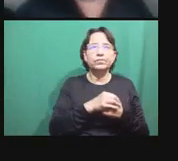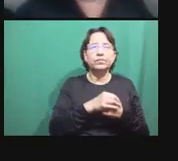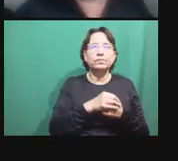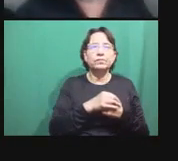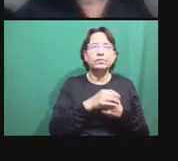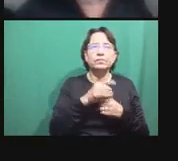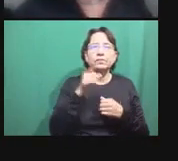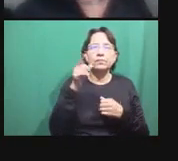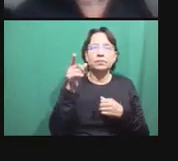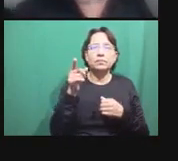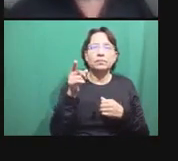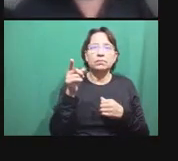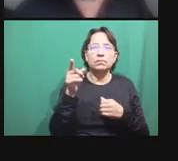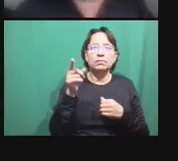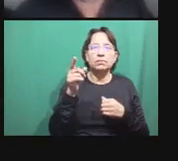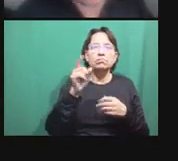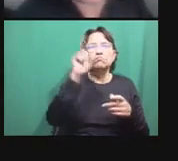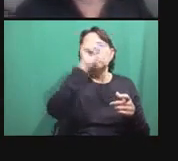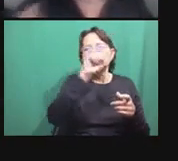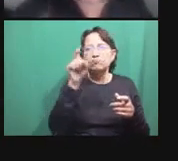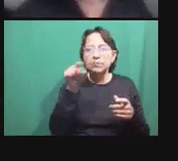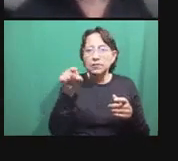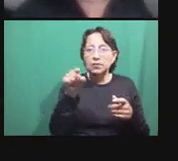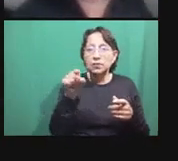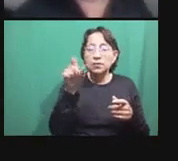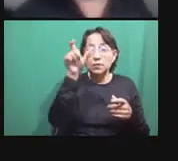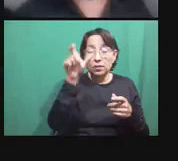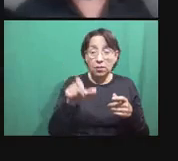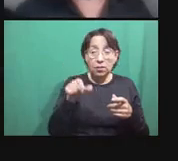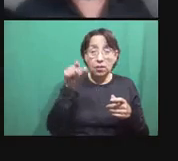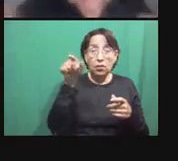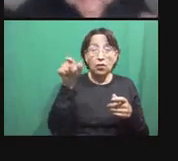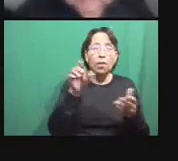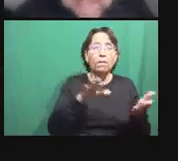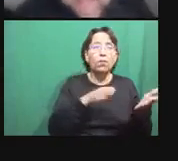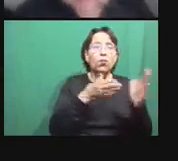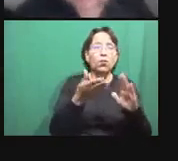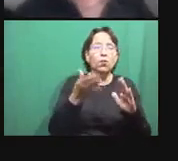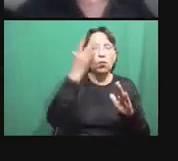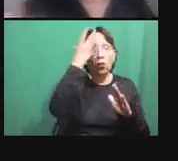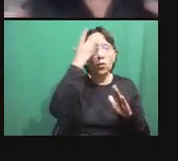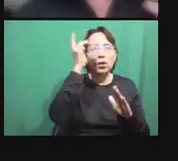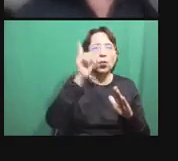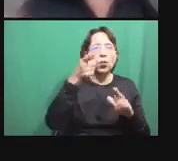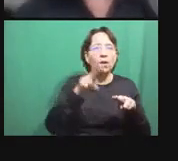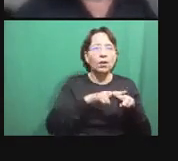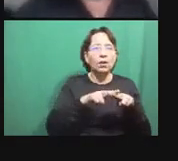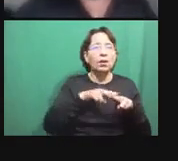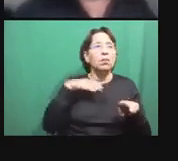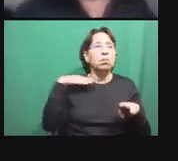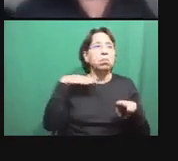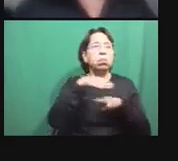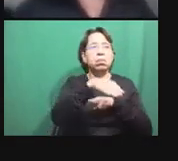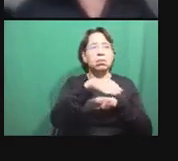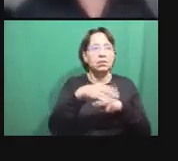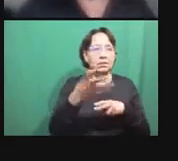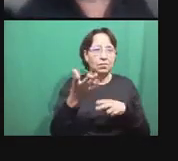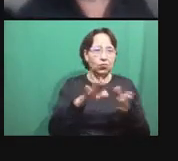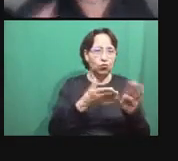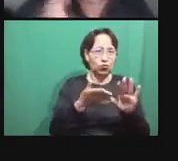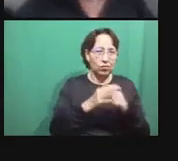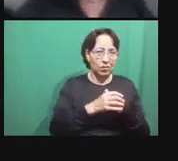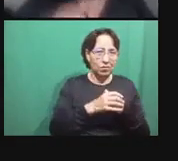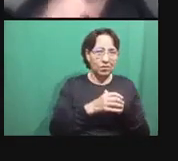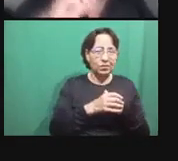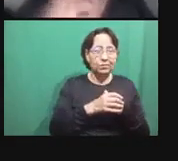superficies, uno de ellos murió atropellado por el tren, y hay quienes dicen que fue casi que de forma intencionada. Pero ¿qué pasa cuando